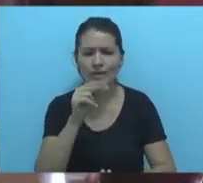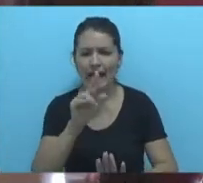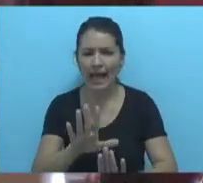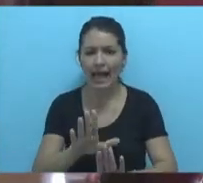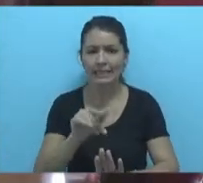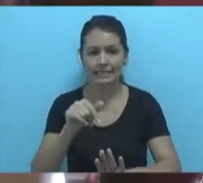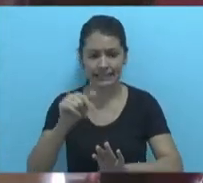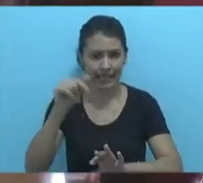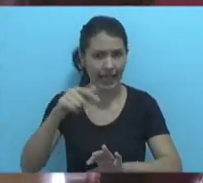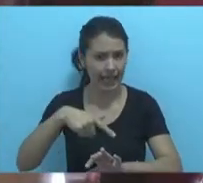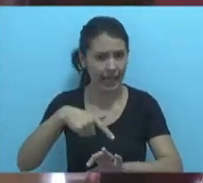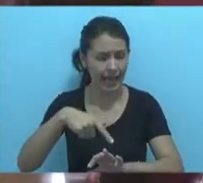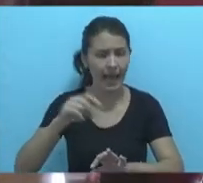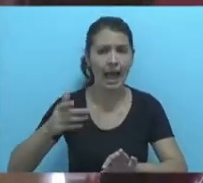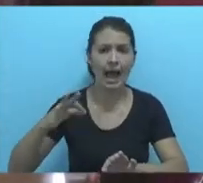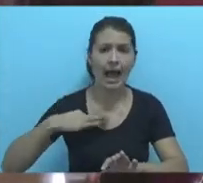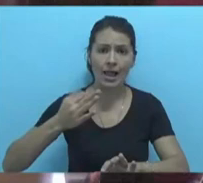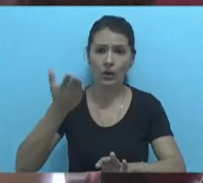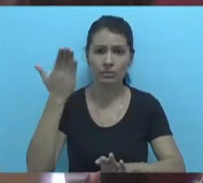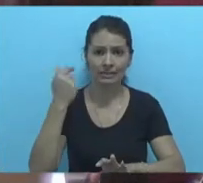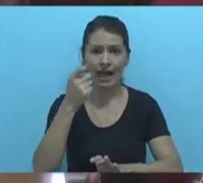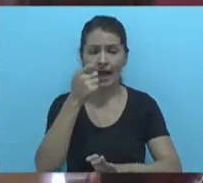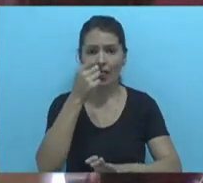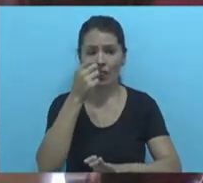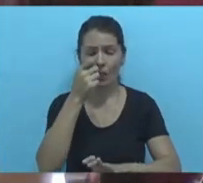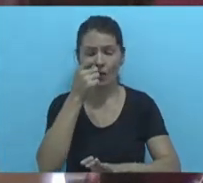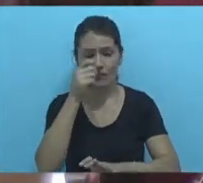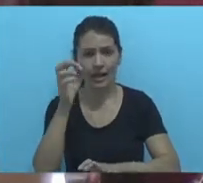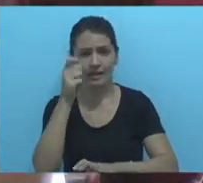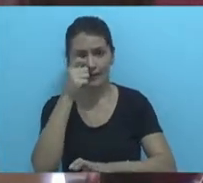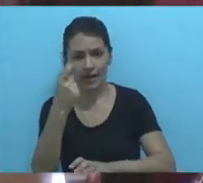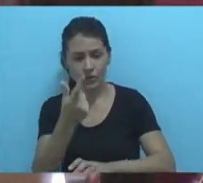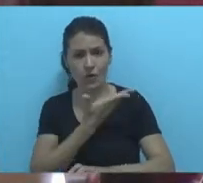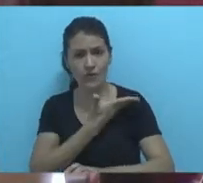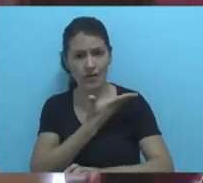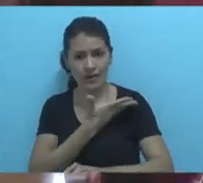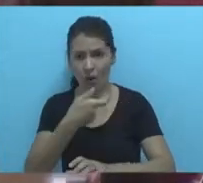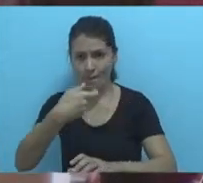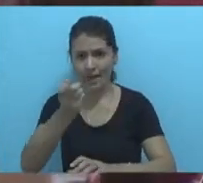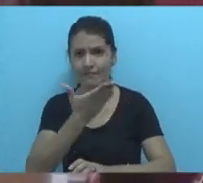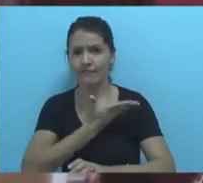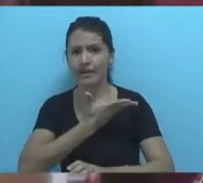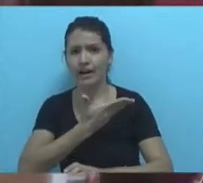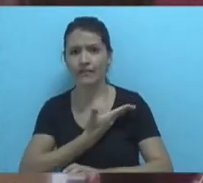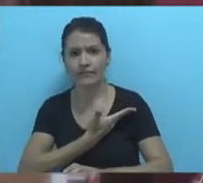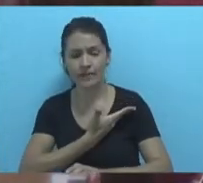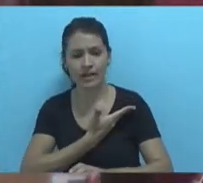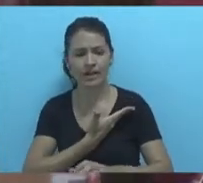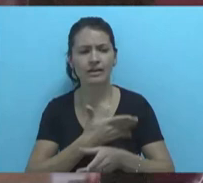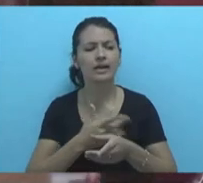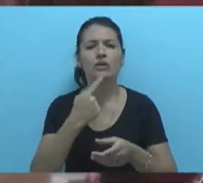febrero, cuando se hace, del 2021, cuando se hacen las imputaciones, se dispone la prisión preventiva de